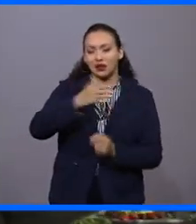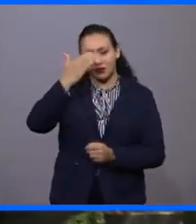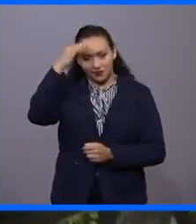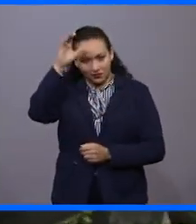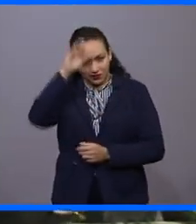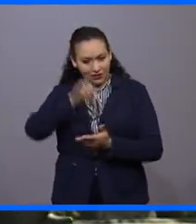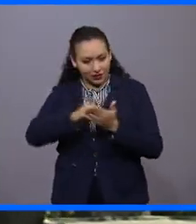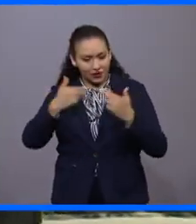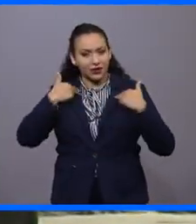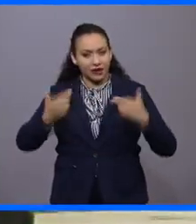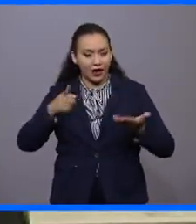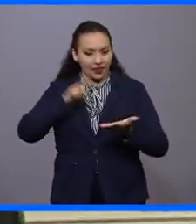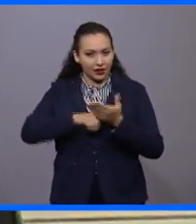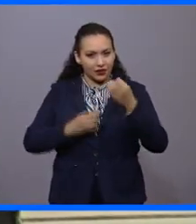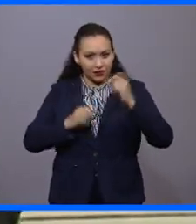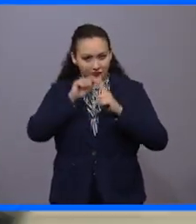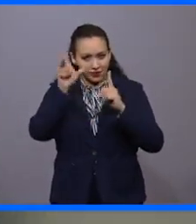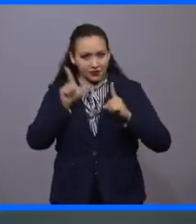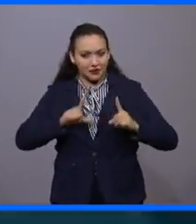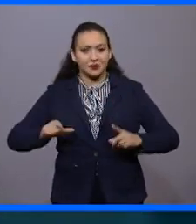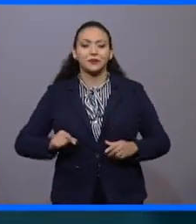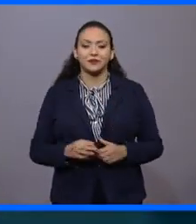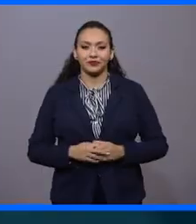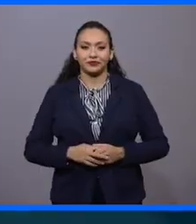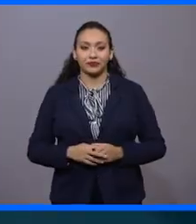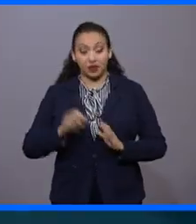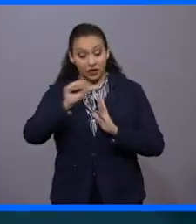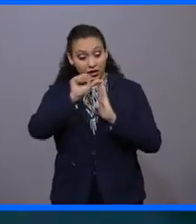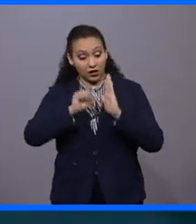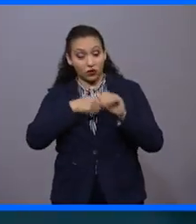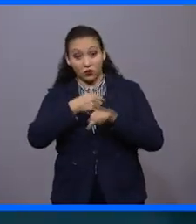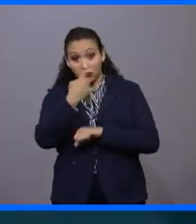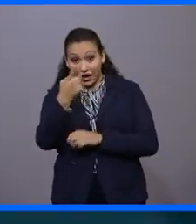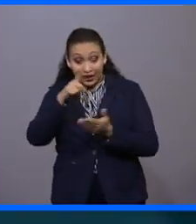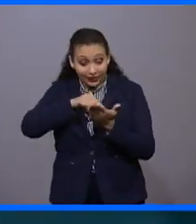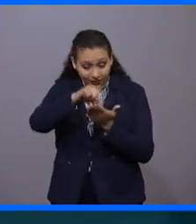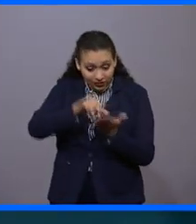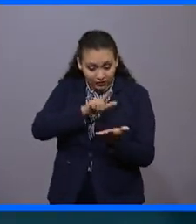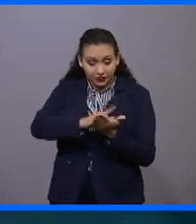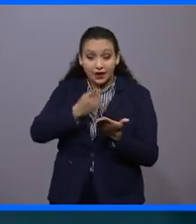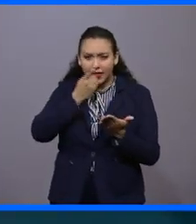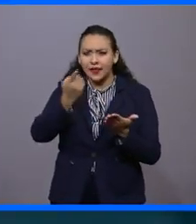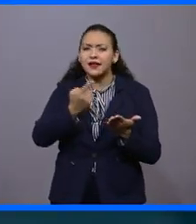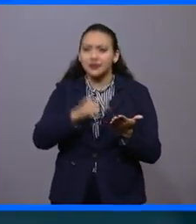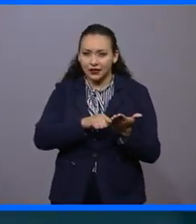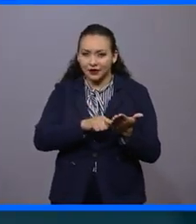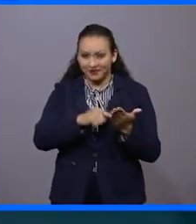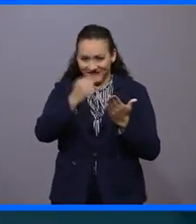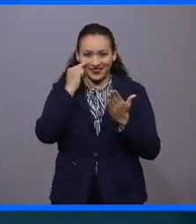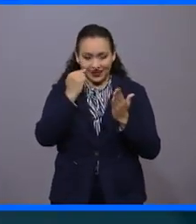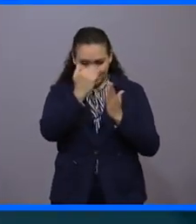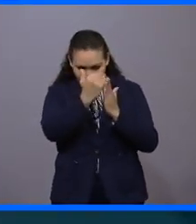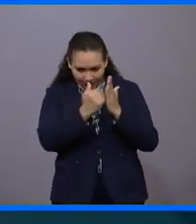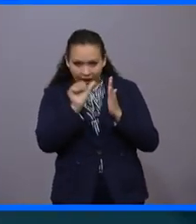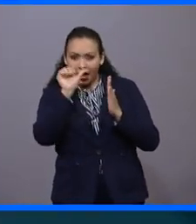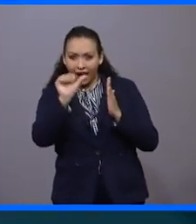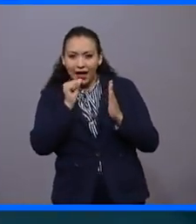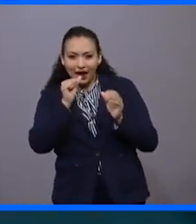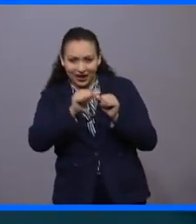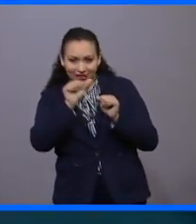Científico y Derechos Humanos de la Suprema Corte. El artículo 2 constitucional, en su apartado A,